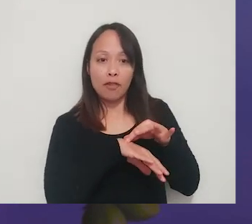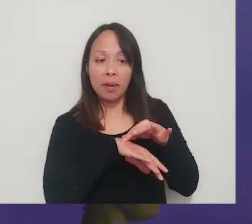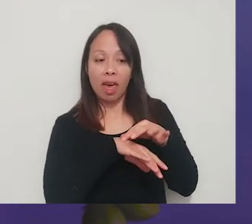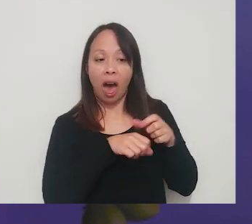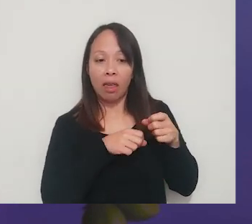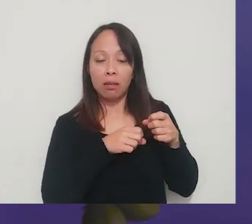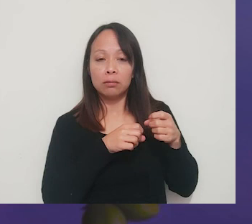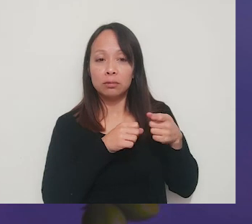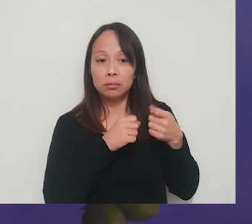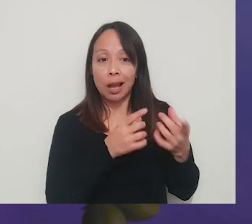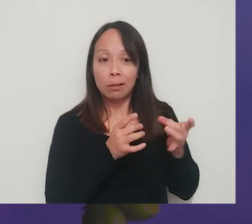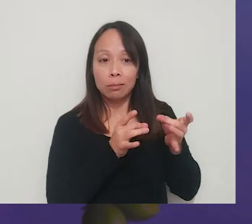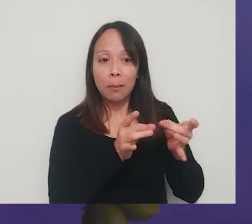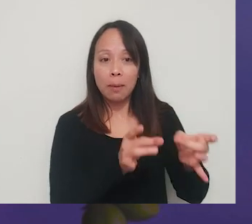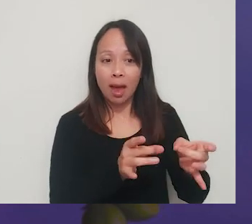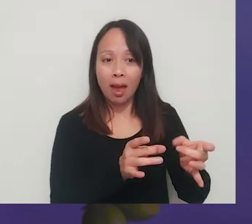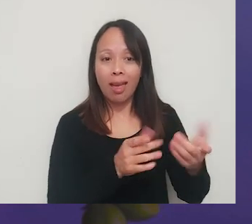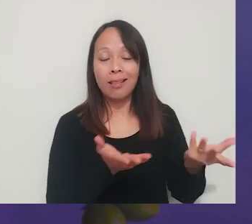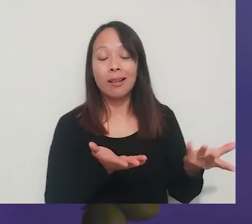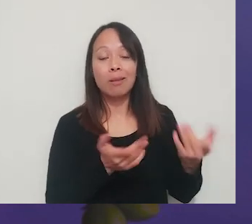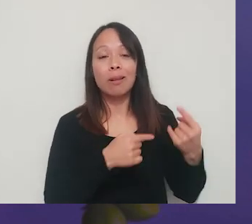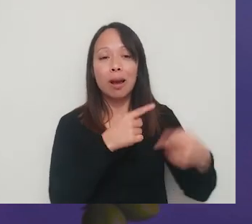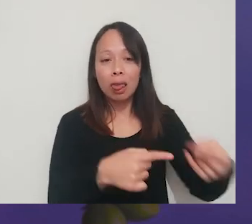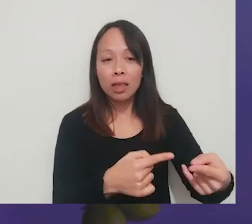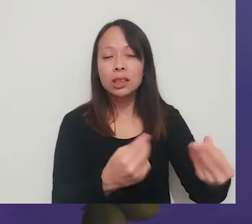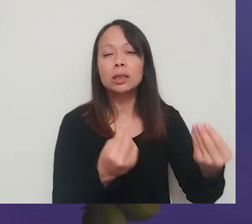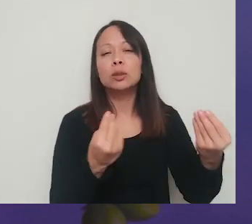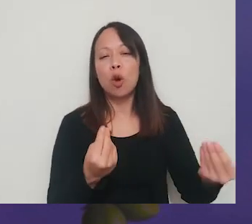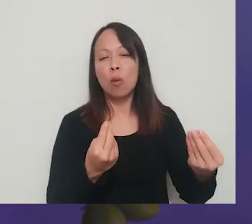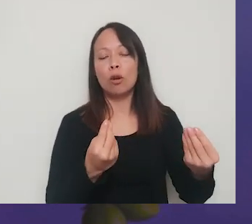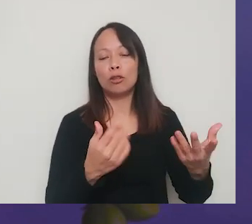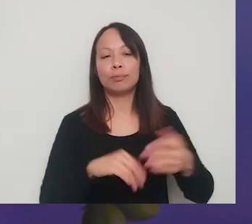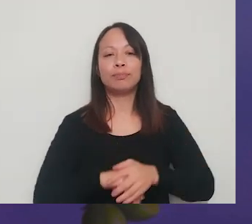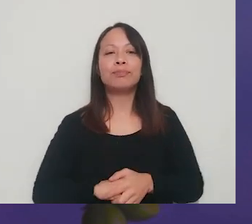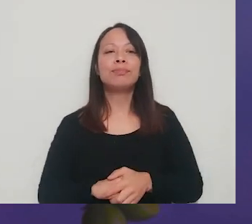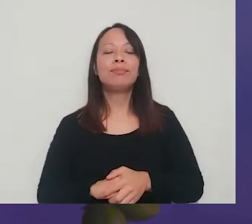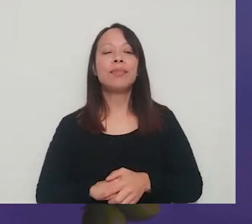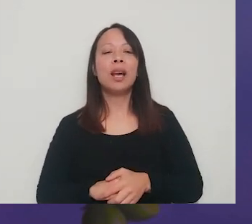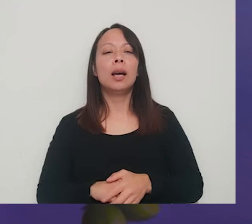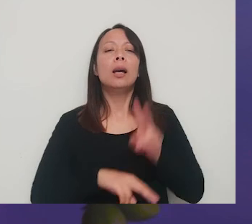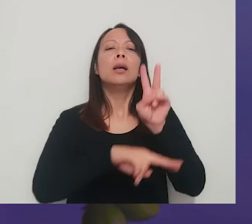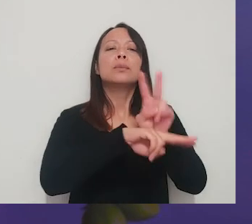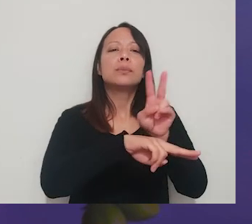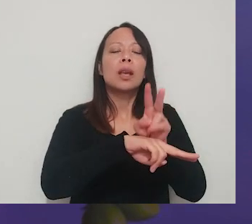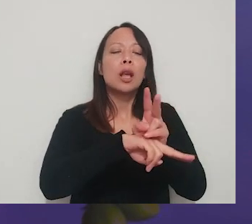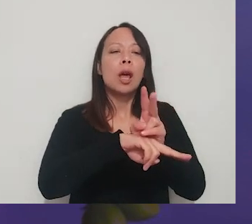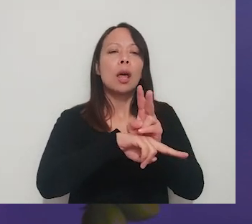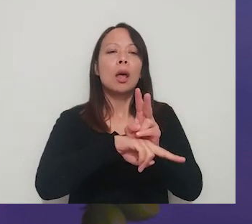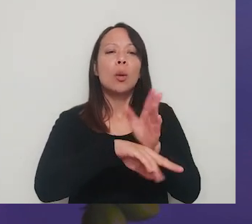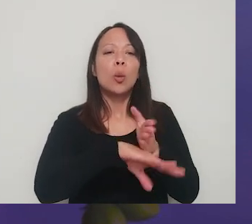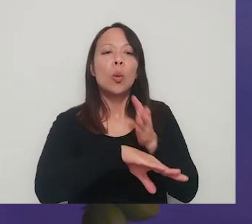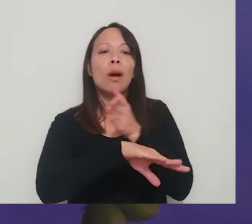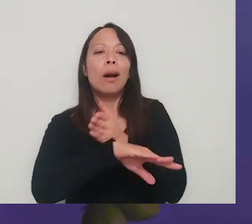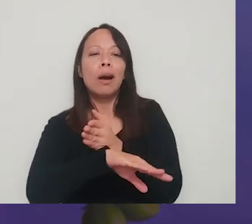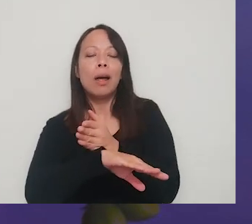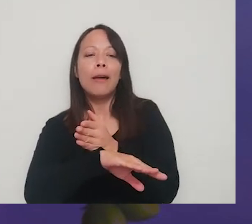a la descendencia, se otorgue la cobertura de manera integral. Por otro lado, y para evitar el costo